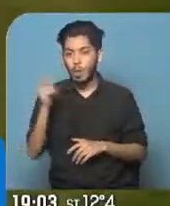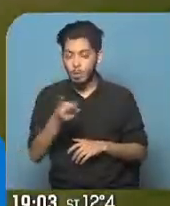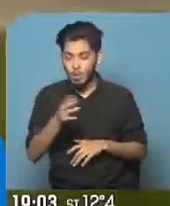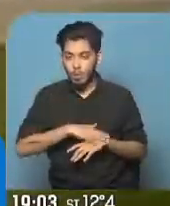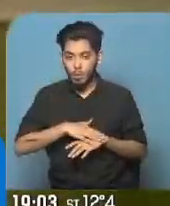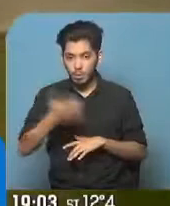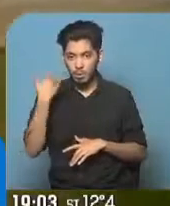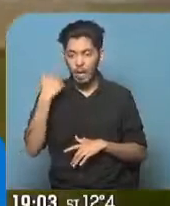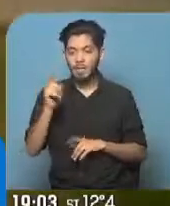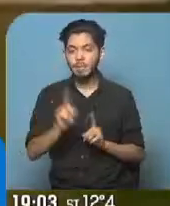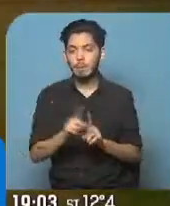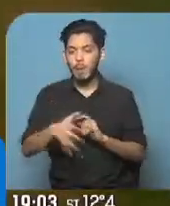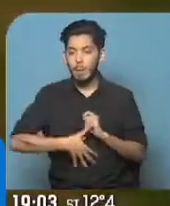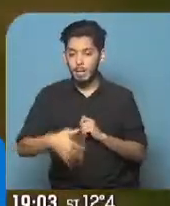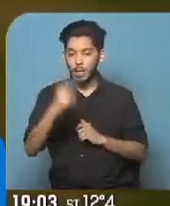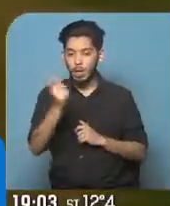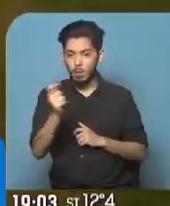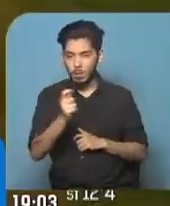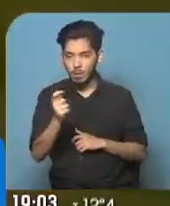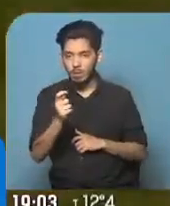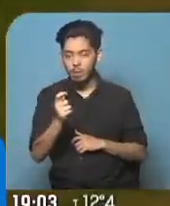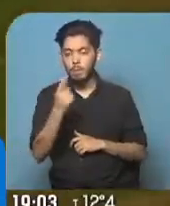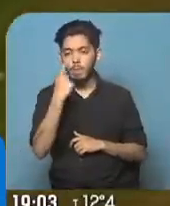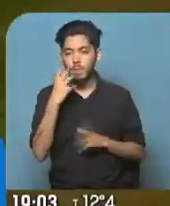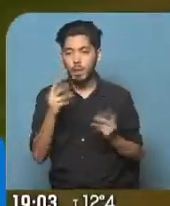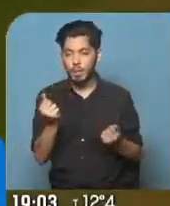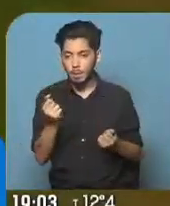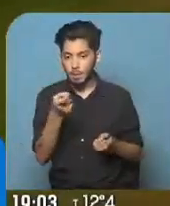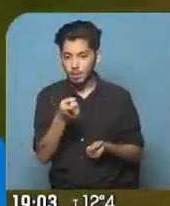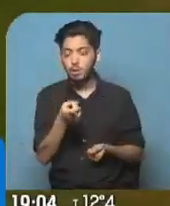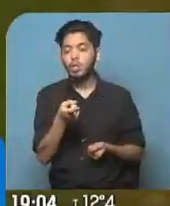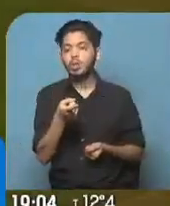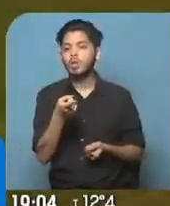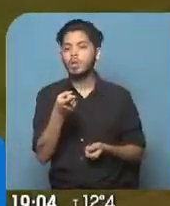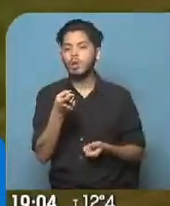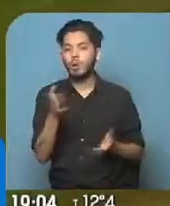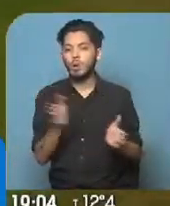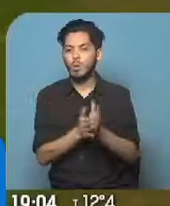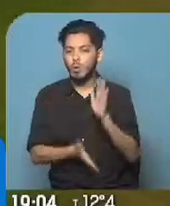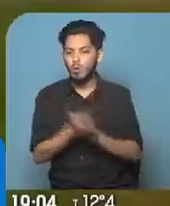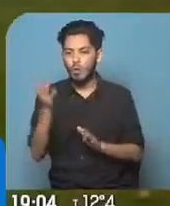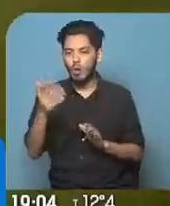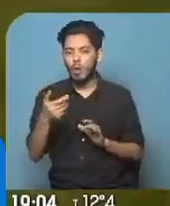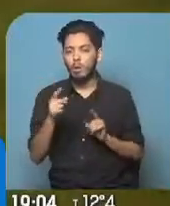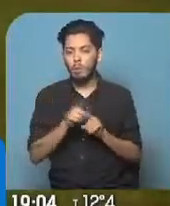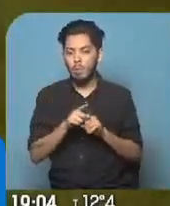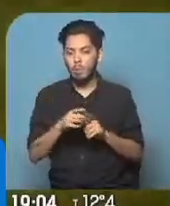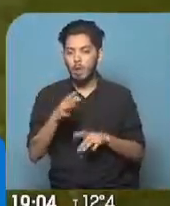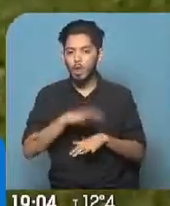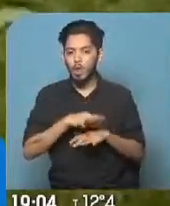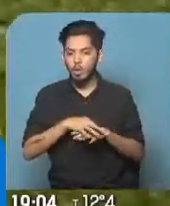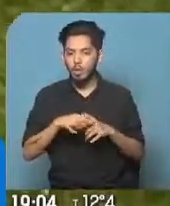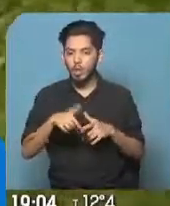que estaba embarazada de dos meses y el día que desapareció habían ido juntos al ginecólogo a una clínica de la capital